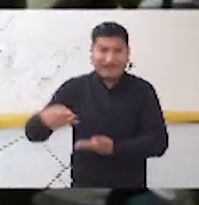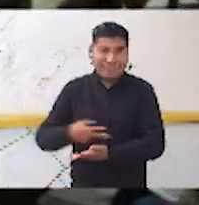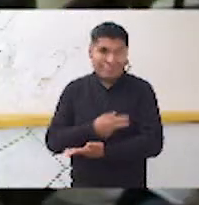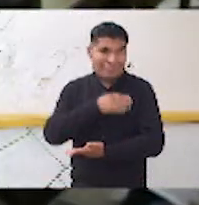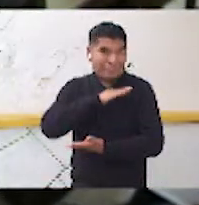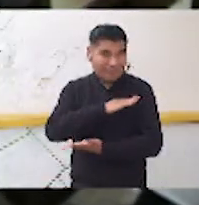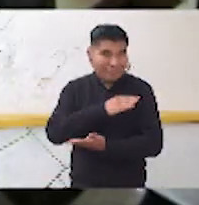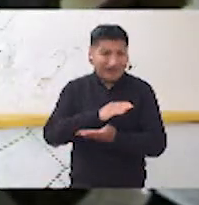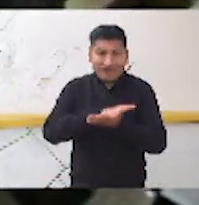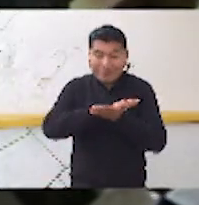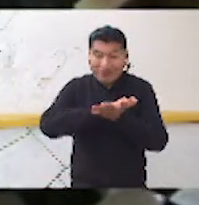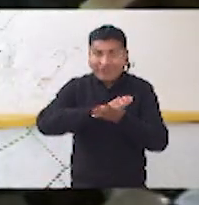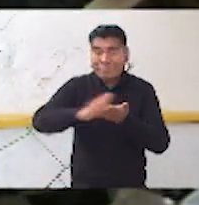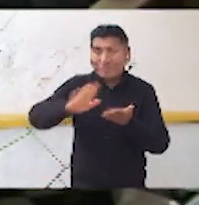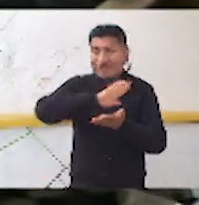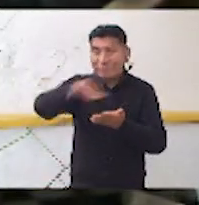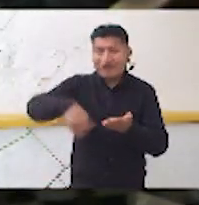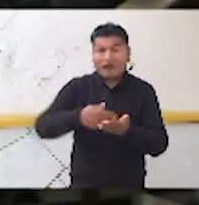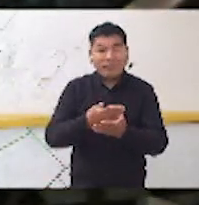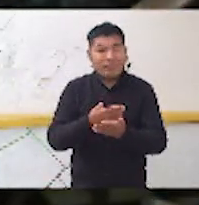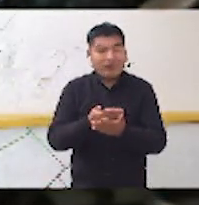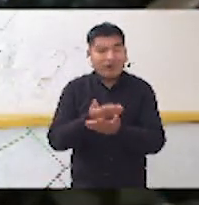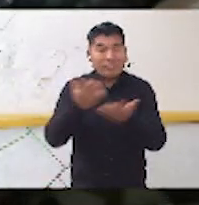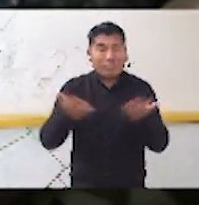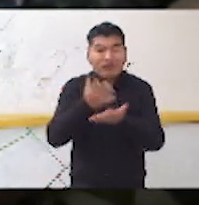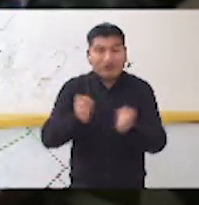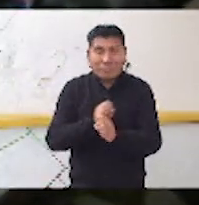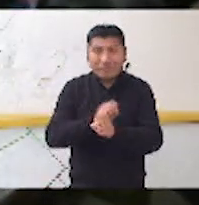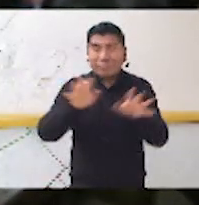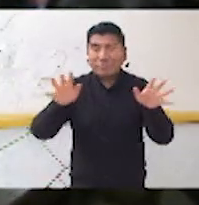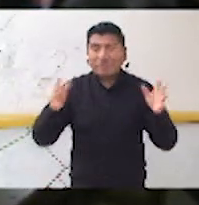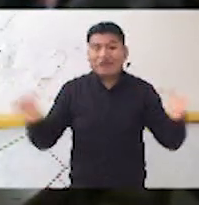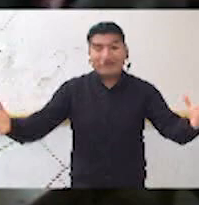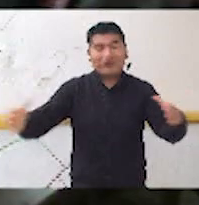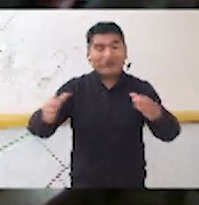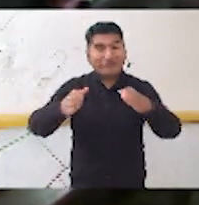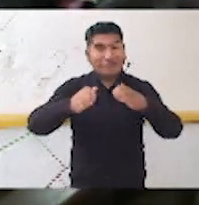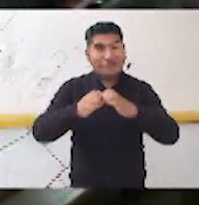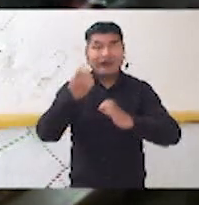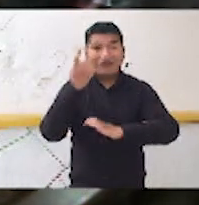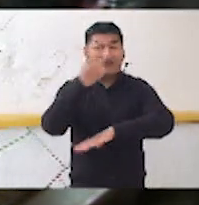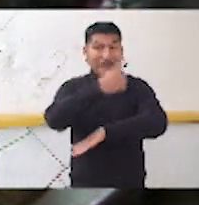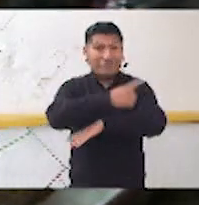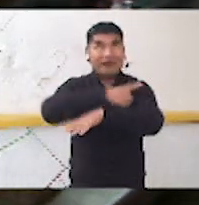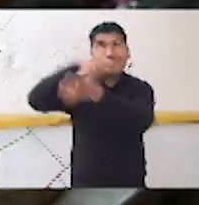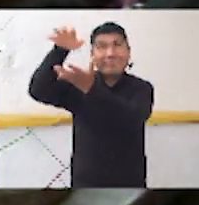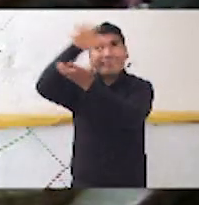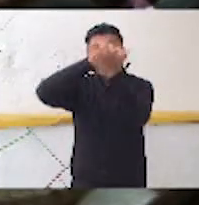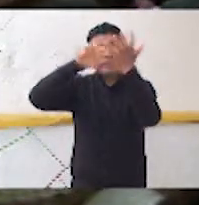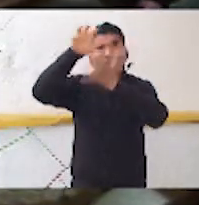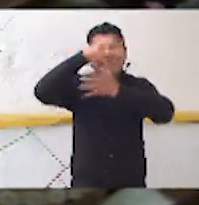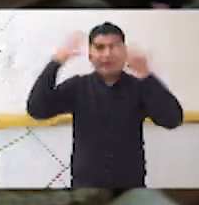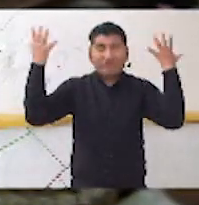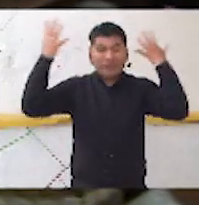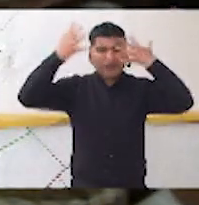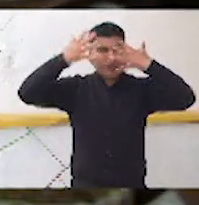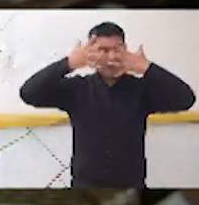libraré de todos los lugares donde se habían dispersado, en un día de nubes y tinieblas.